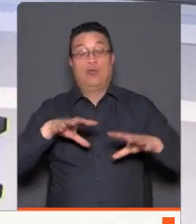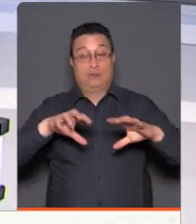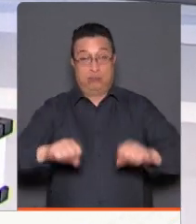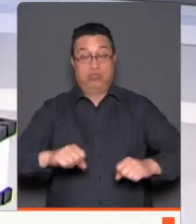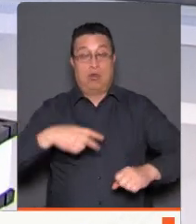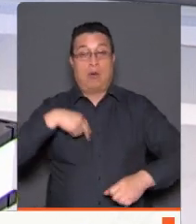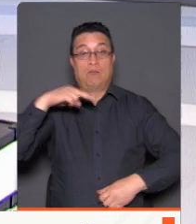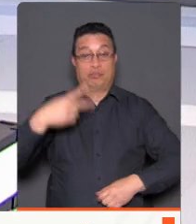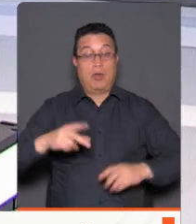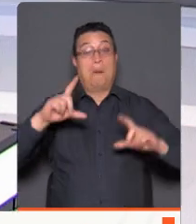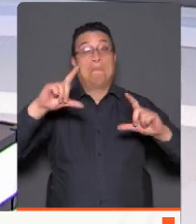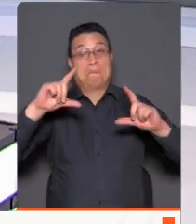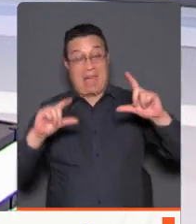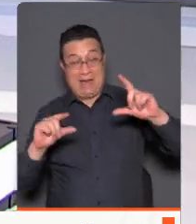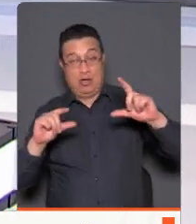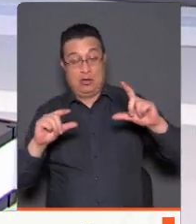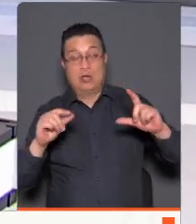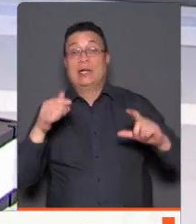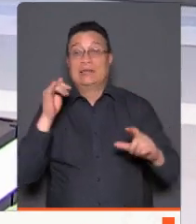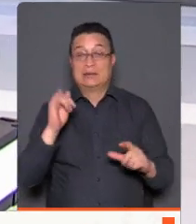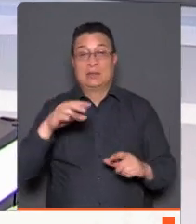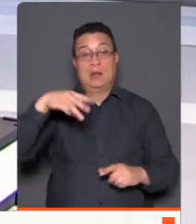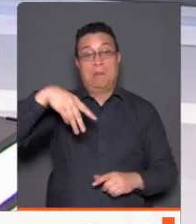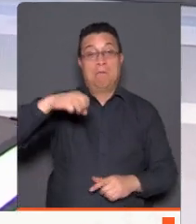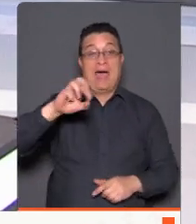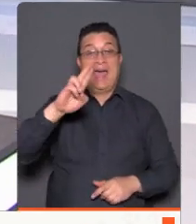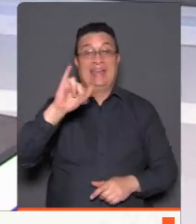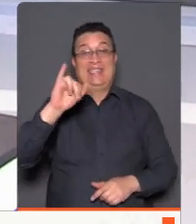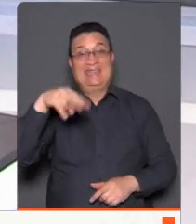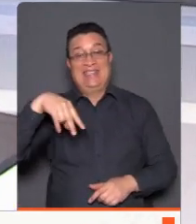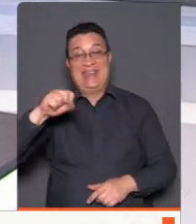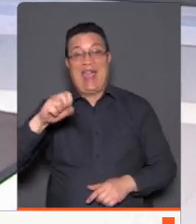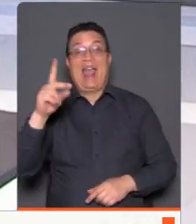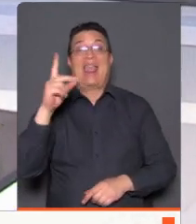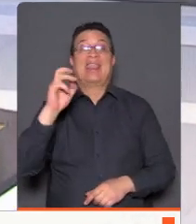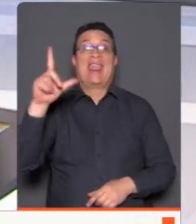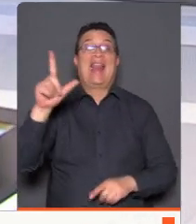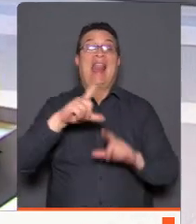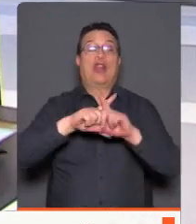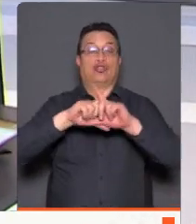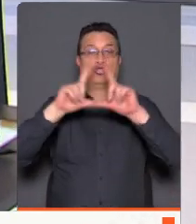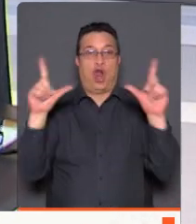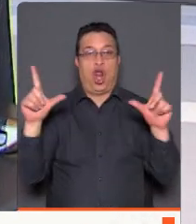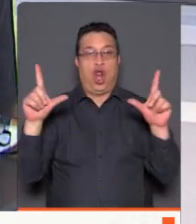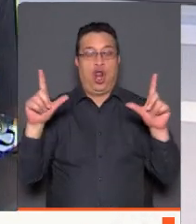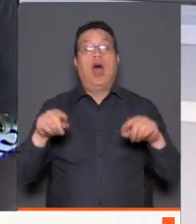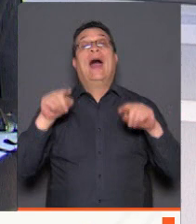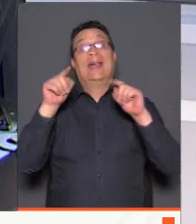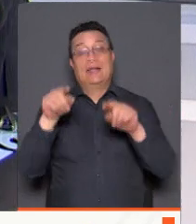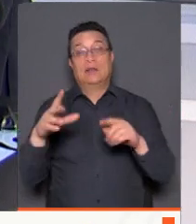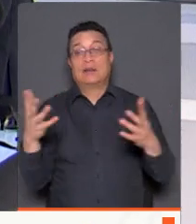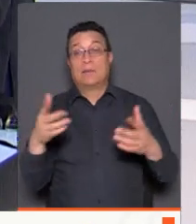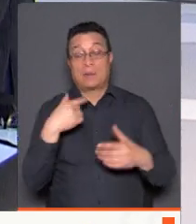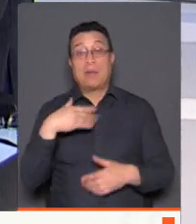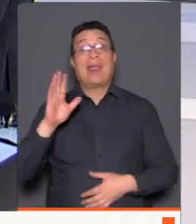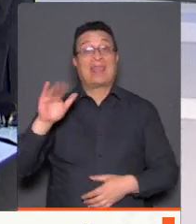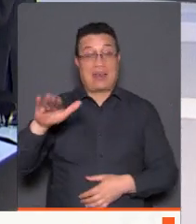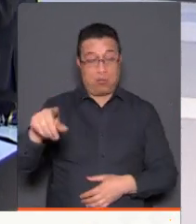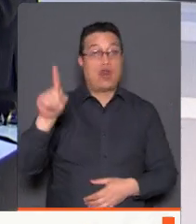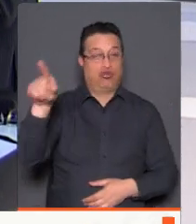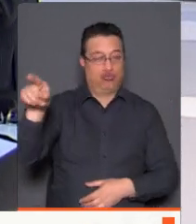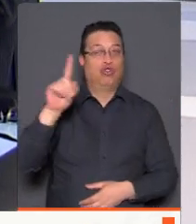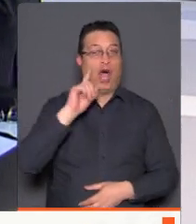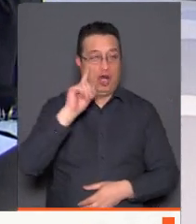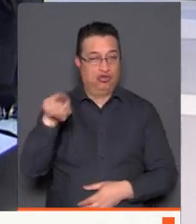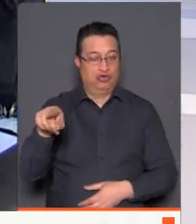propiedad menor. Sí. Que es Marina... Marina del Sol. Ya. ¿Qué es lo que sucede? Está básicamente en Talcahuano, ¿cierto? En Talcahuano, sí, sí. Ya. ¿Qué es